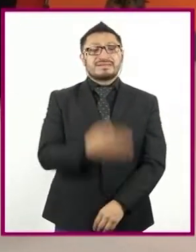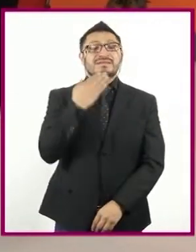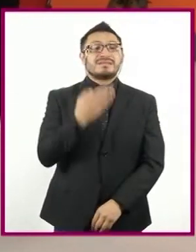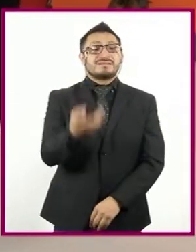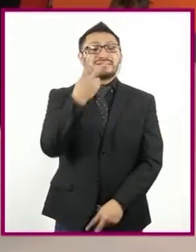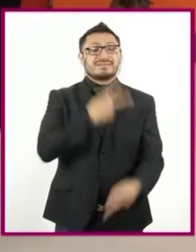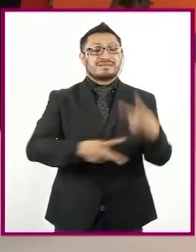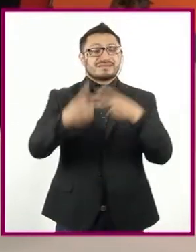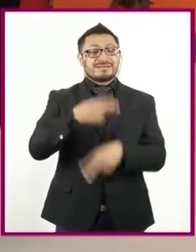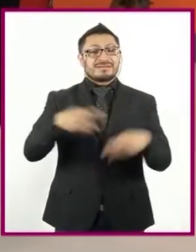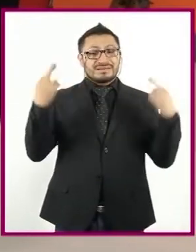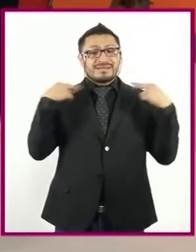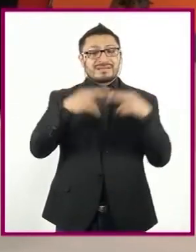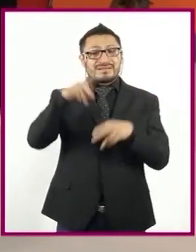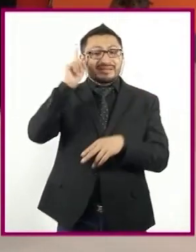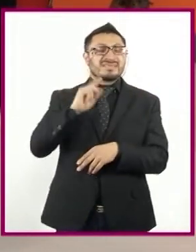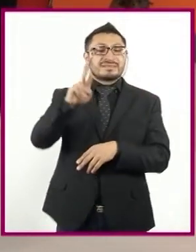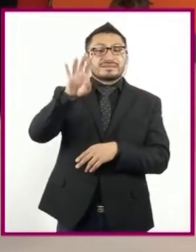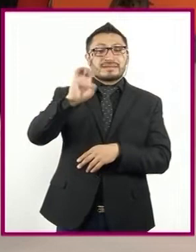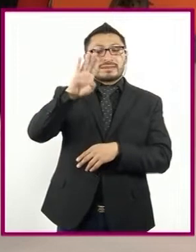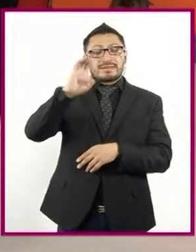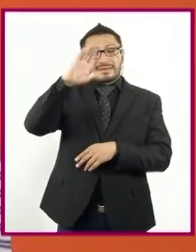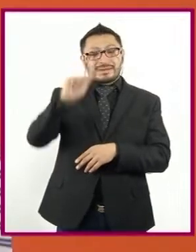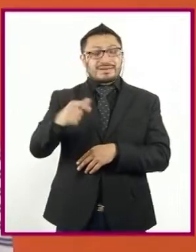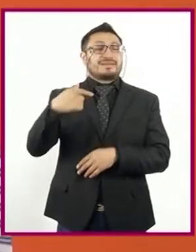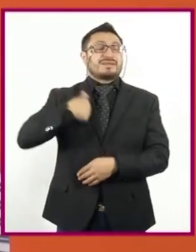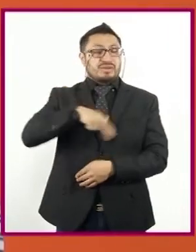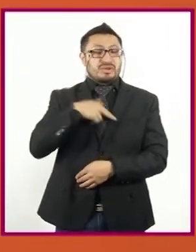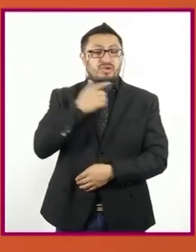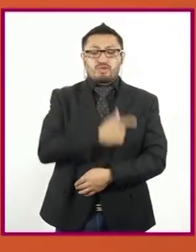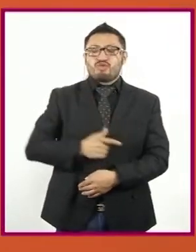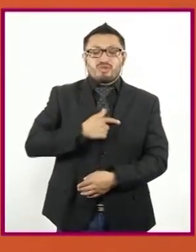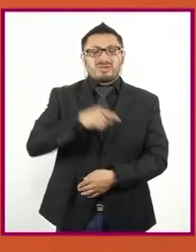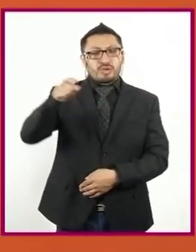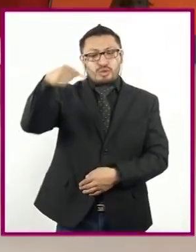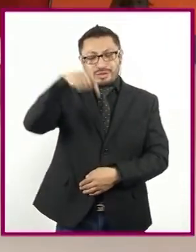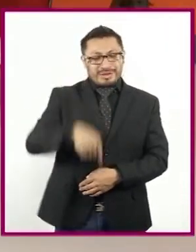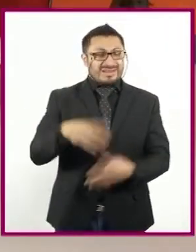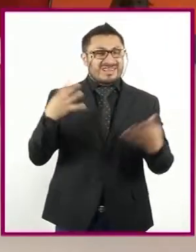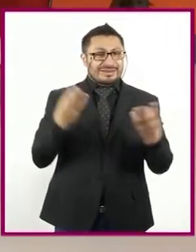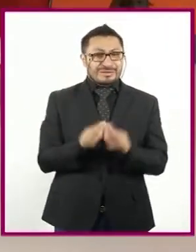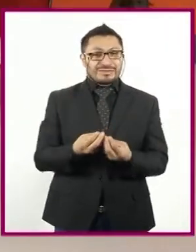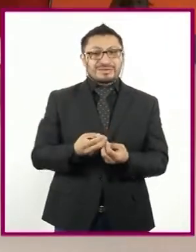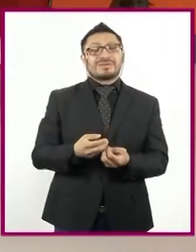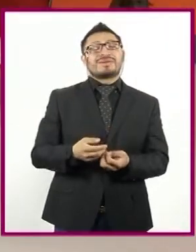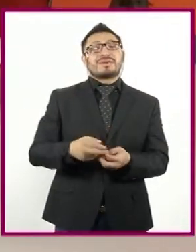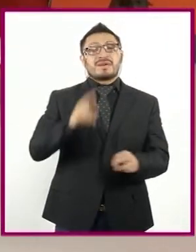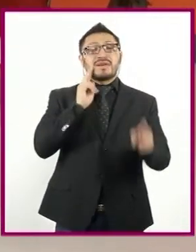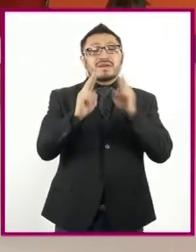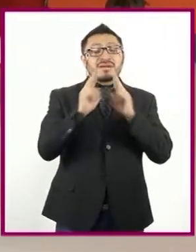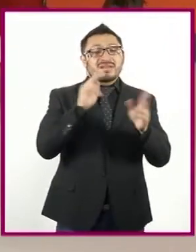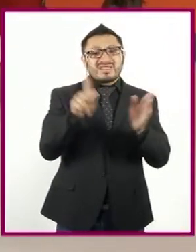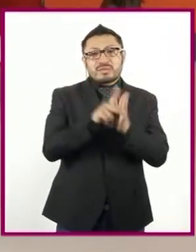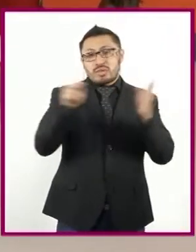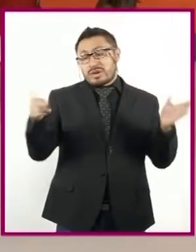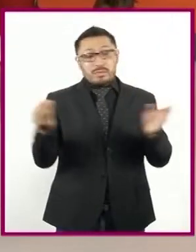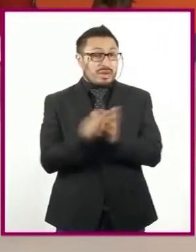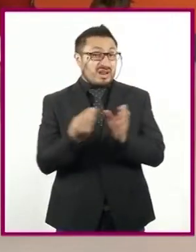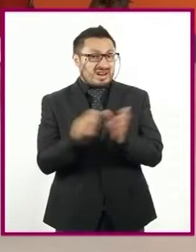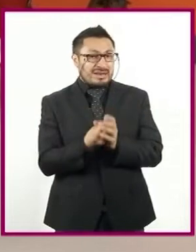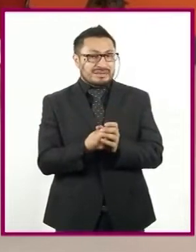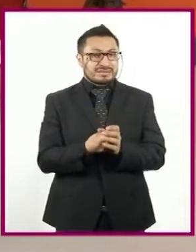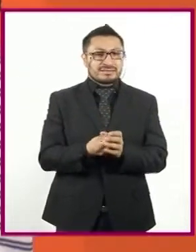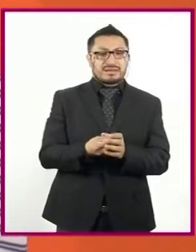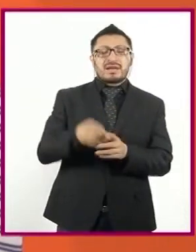Bienvenida, maestra Rebeca. Para nosotros es un placer que nos acompañes en nuestro Noti Programa Sesión. Por